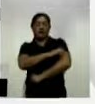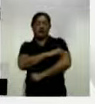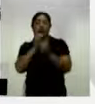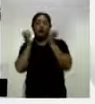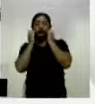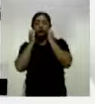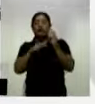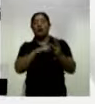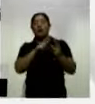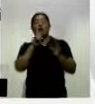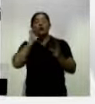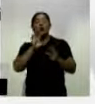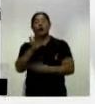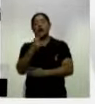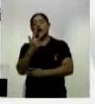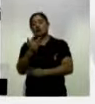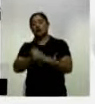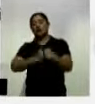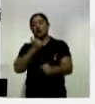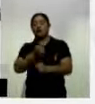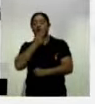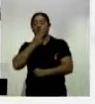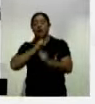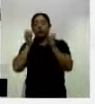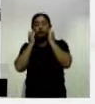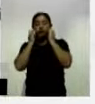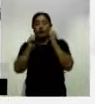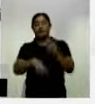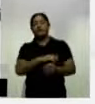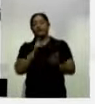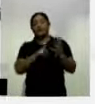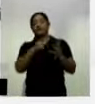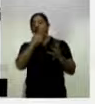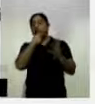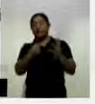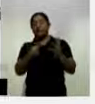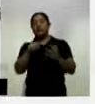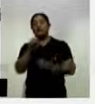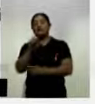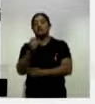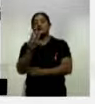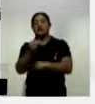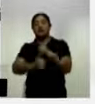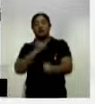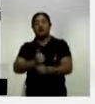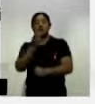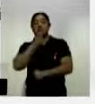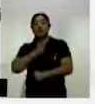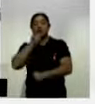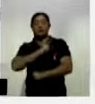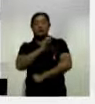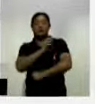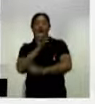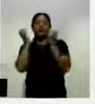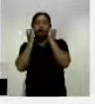obesidad y una mujer de 48 años con diabetes y obesidad. Además, un paciente masculino de 63 años con diabetes y